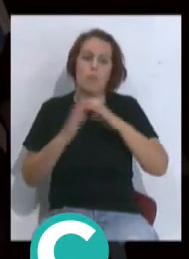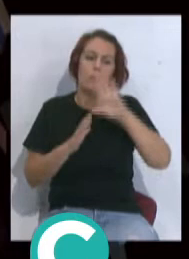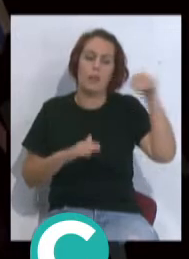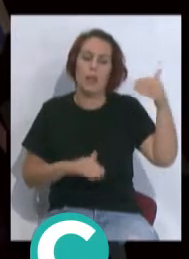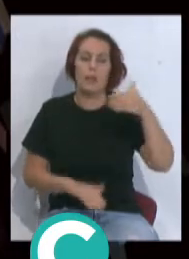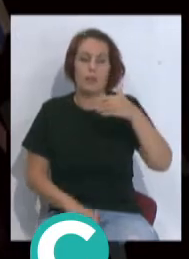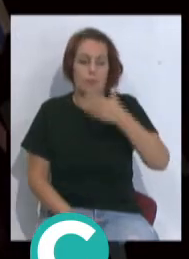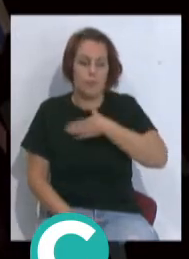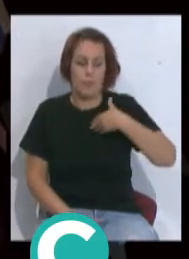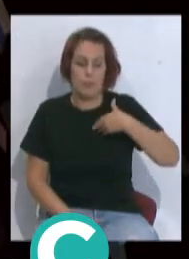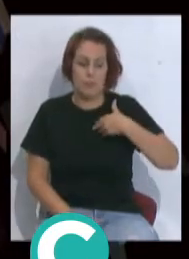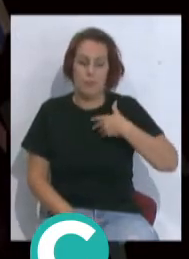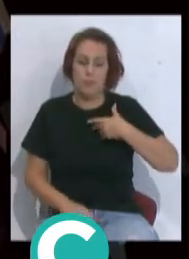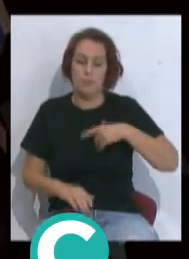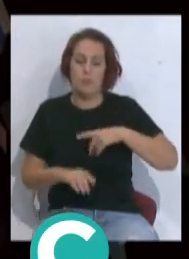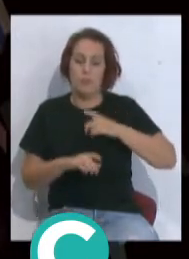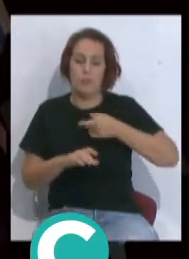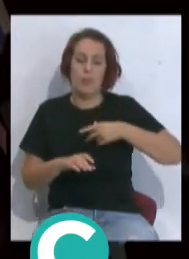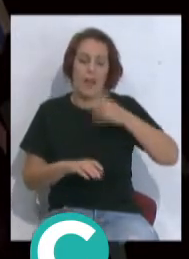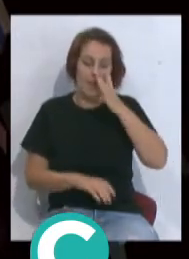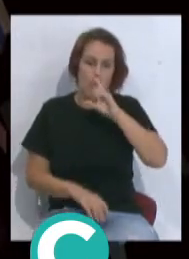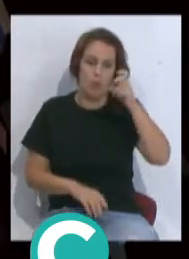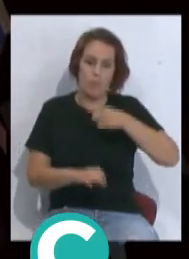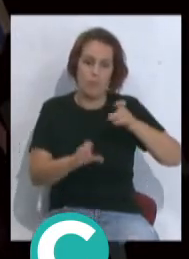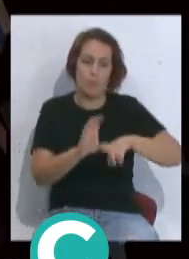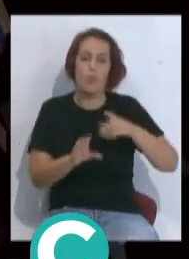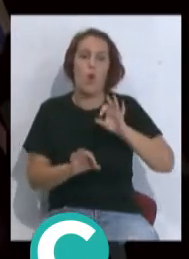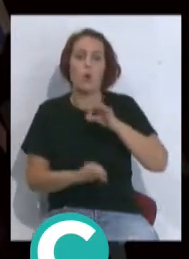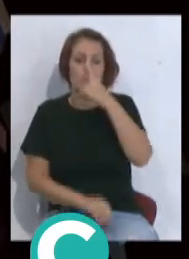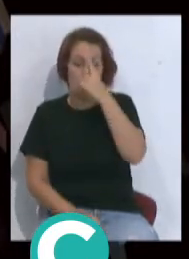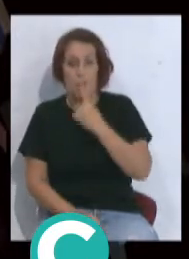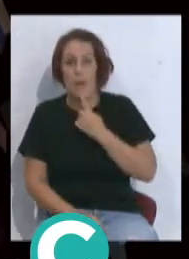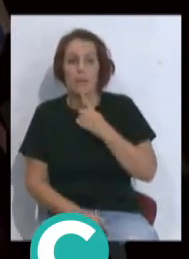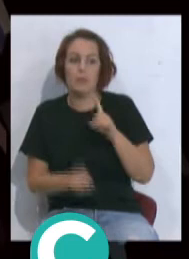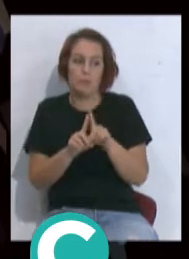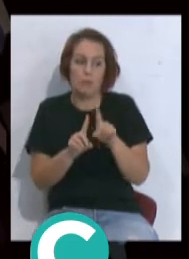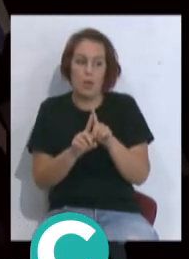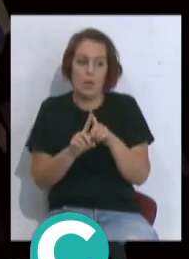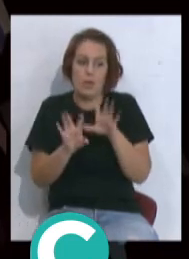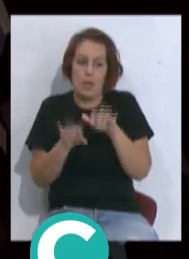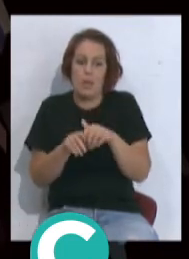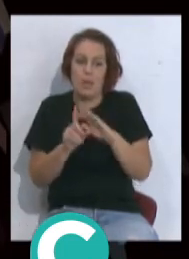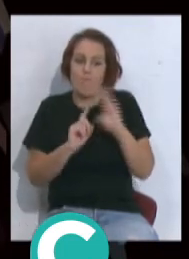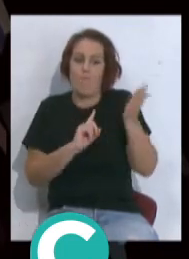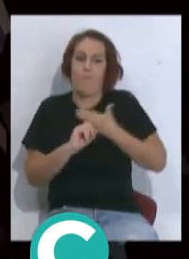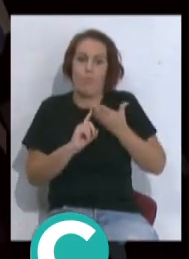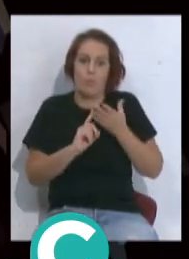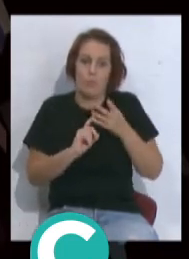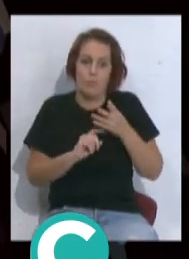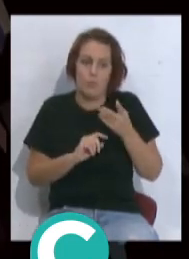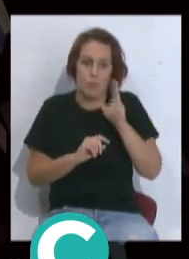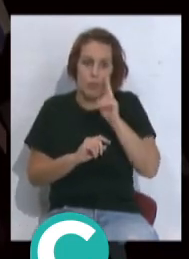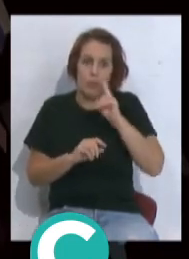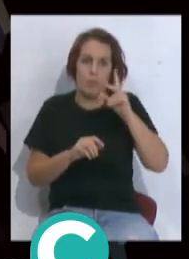decidir participar en otro, porque además a nivel de imagen va a ser un golpe muy importante también para Cádiz ver cómo se celebra el carnaval